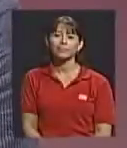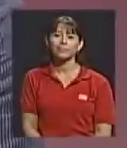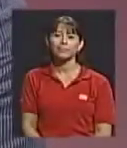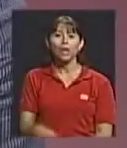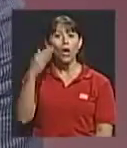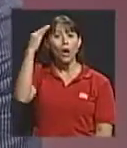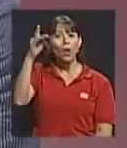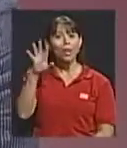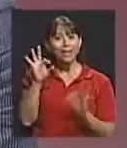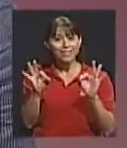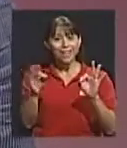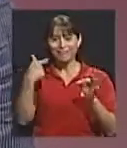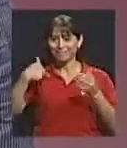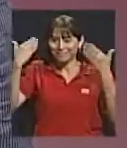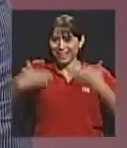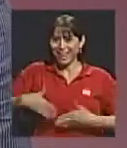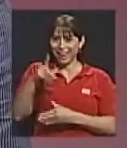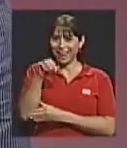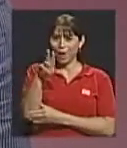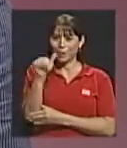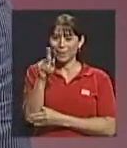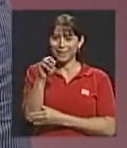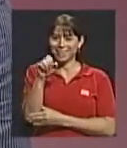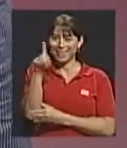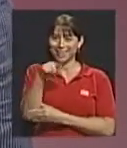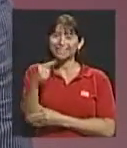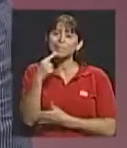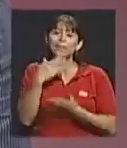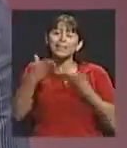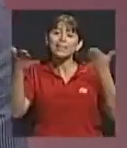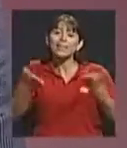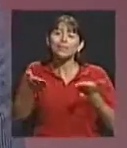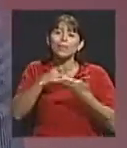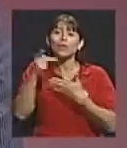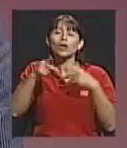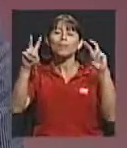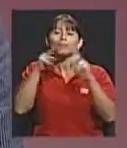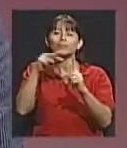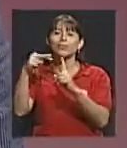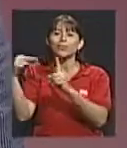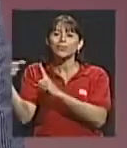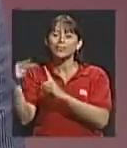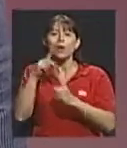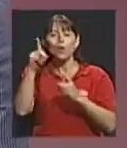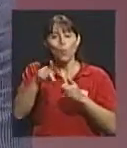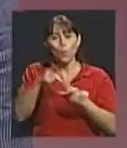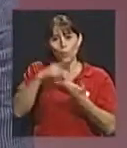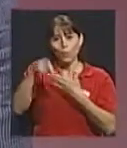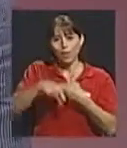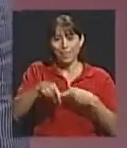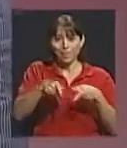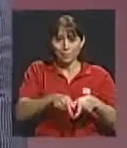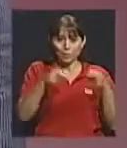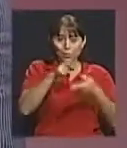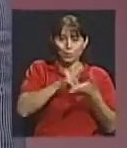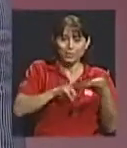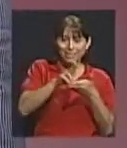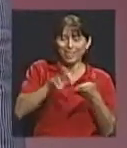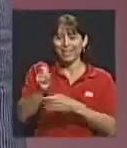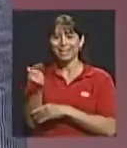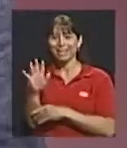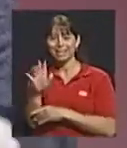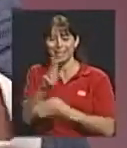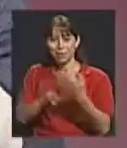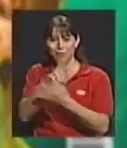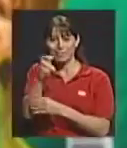Hola qué tal Laura Martínez les da la bienvenida al programa puntos de vista una producción del semanario Universidad y Canal 15 de la Universidad de Costa